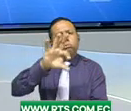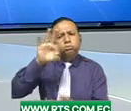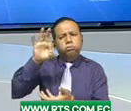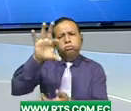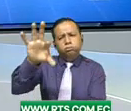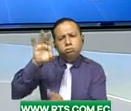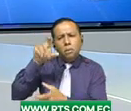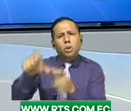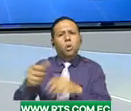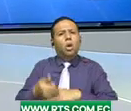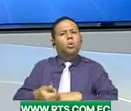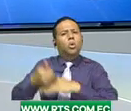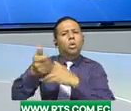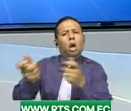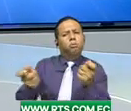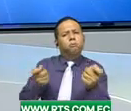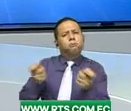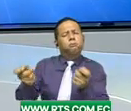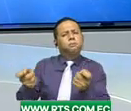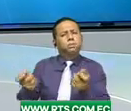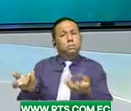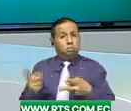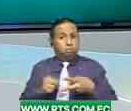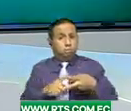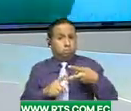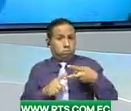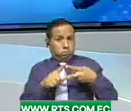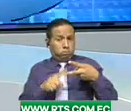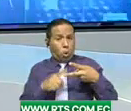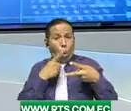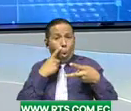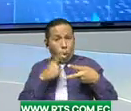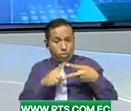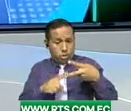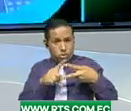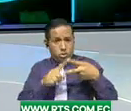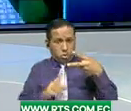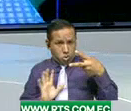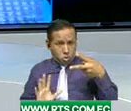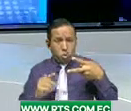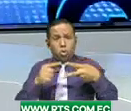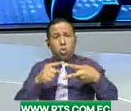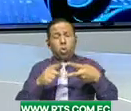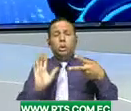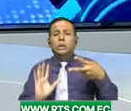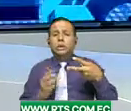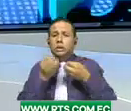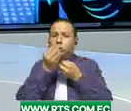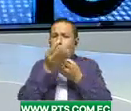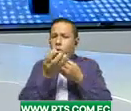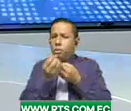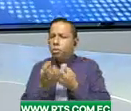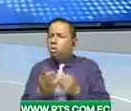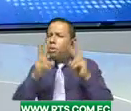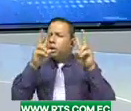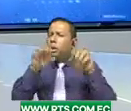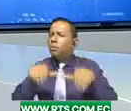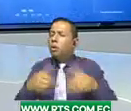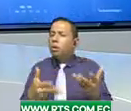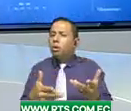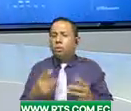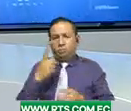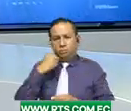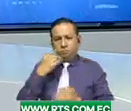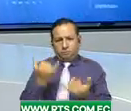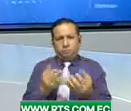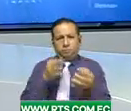colombiano Luis Alberto Villamarín y el expresidente de la Corte Suprema Roberto Gómez Mera dan sus criterios en torno a este tema. Jorge Escobar con